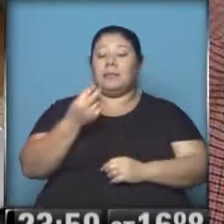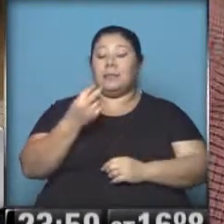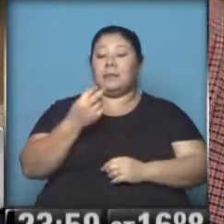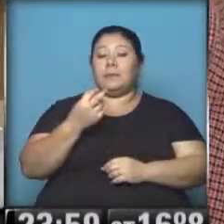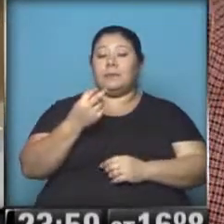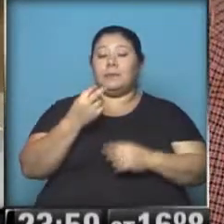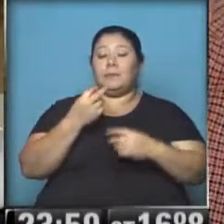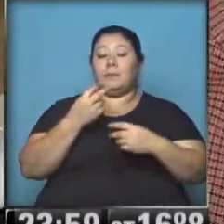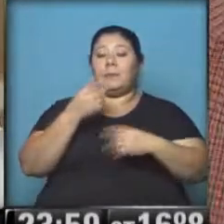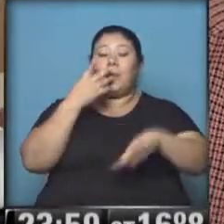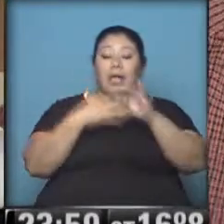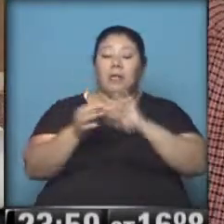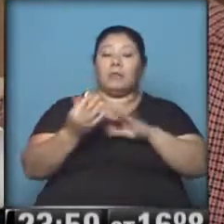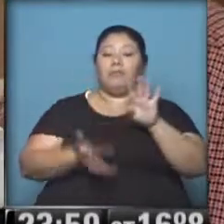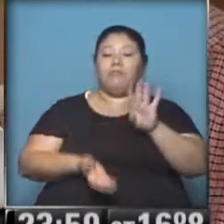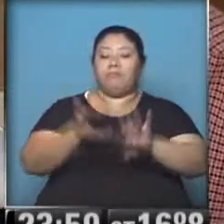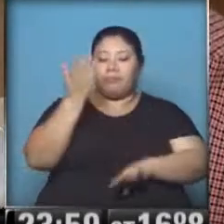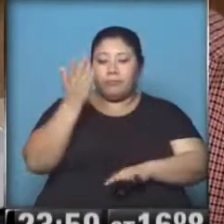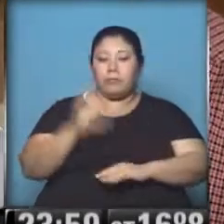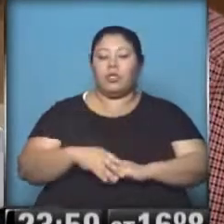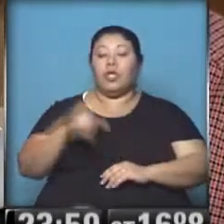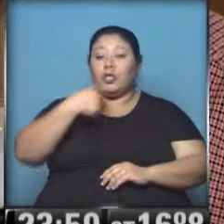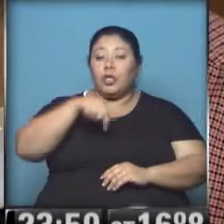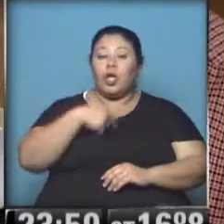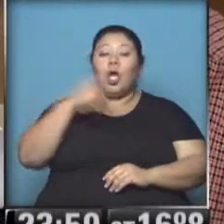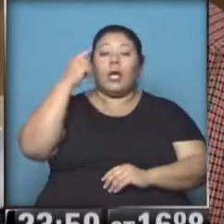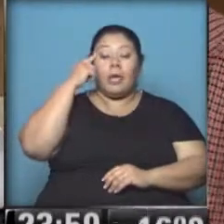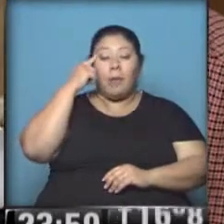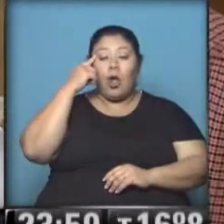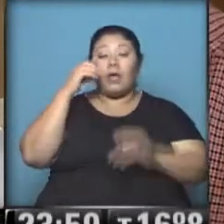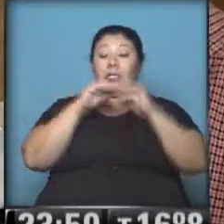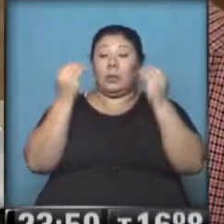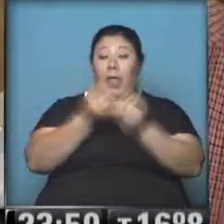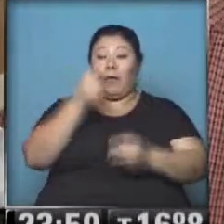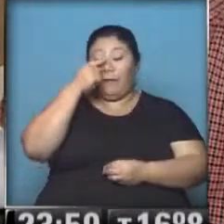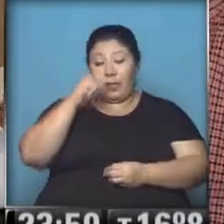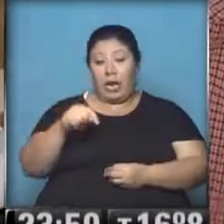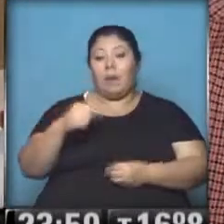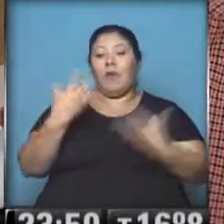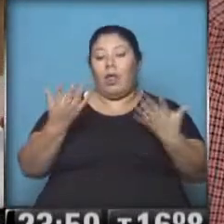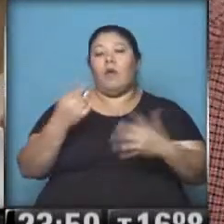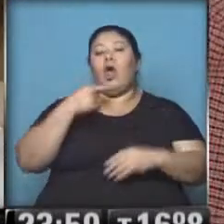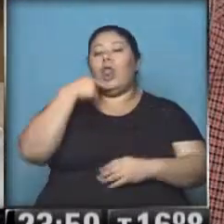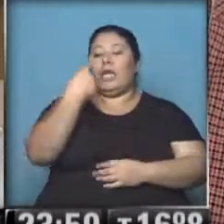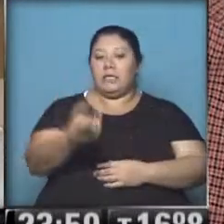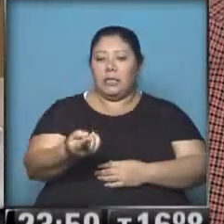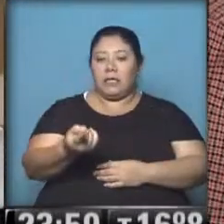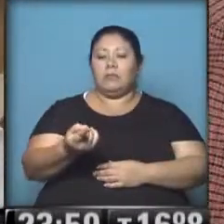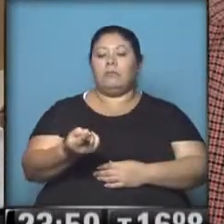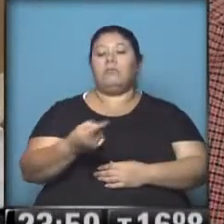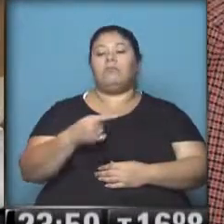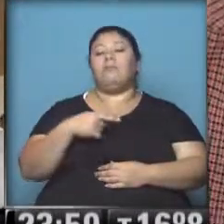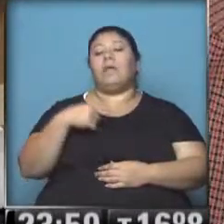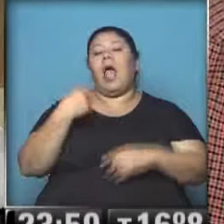con resultados a boca de urna, pero creemos que cuando tengamos los resultados finales vamos a poder decir que aún con algunas críticas